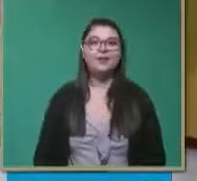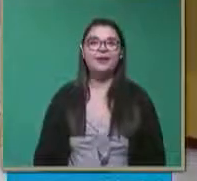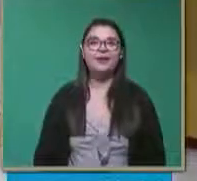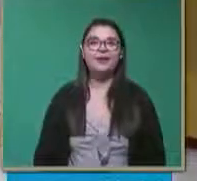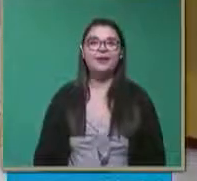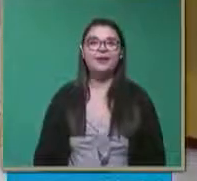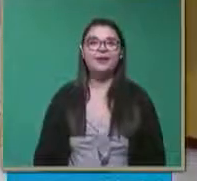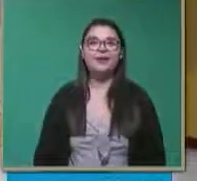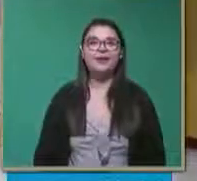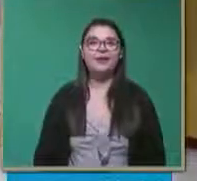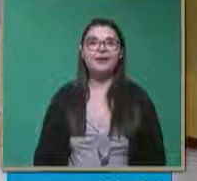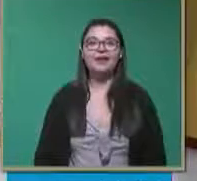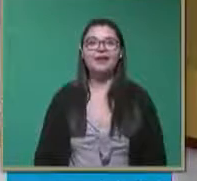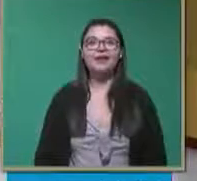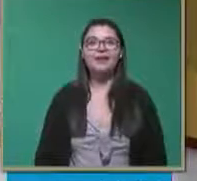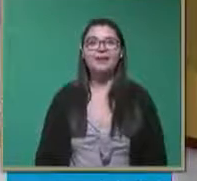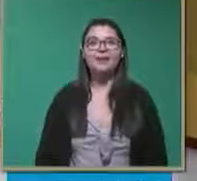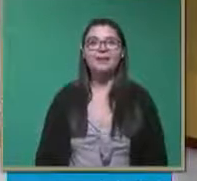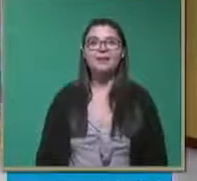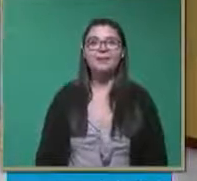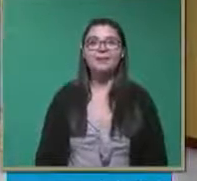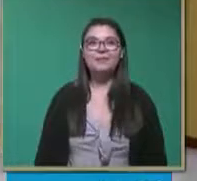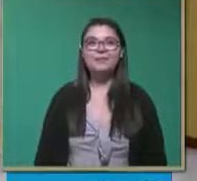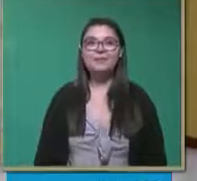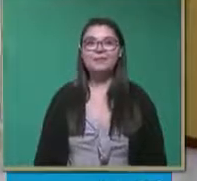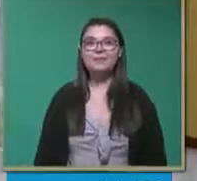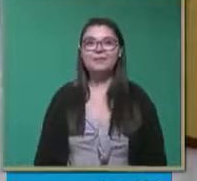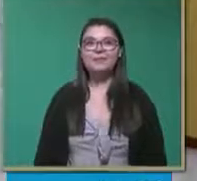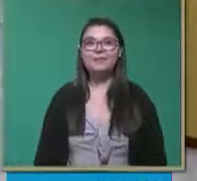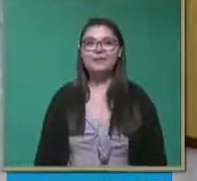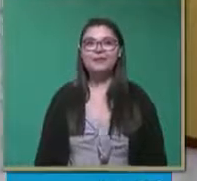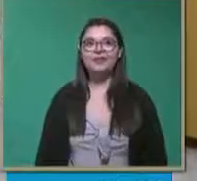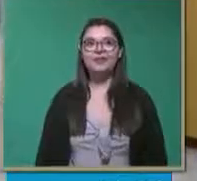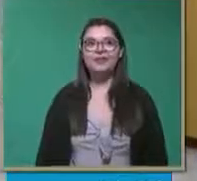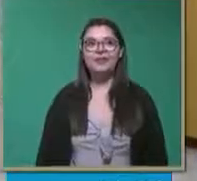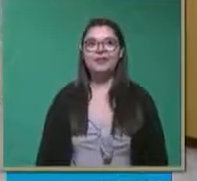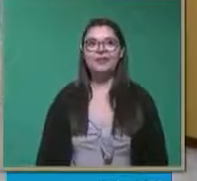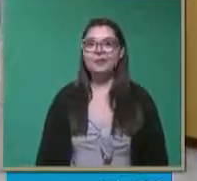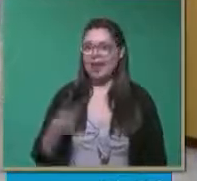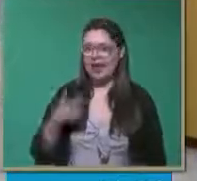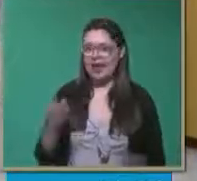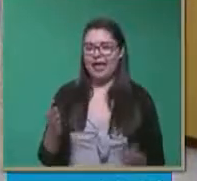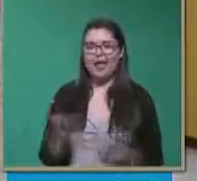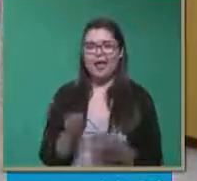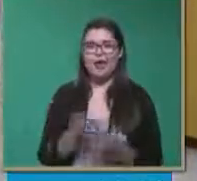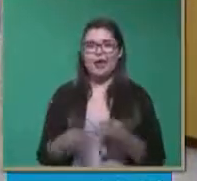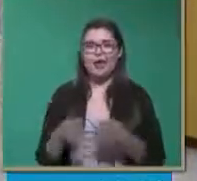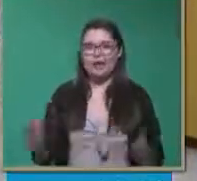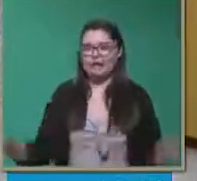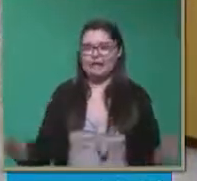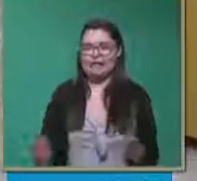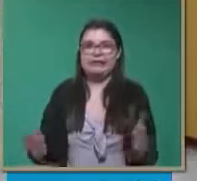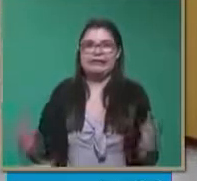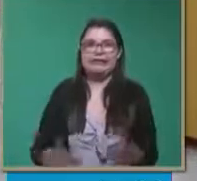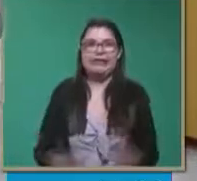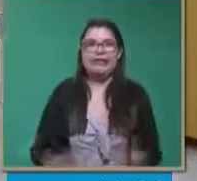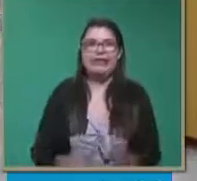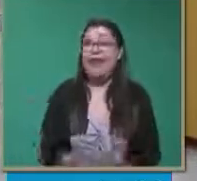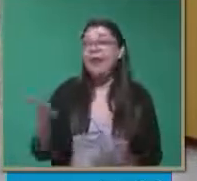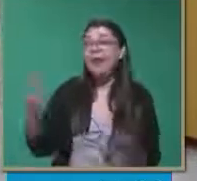sentada en su lugar. Y ¡excelente! Yo, nada más acérquenmelos. La cajita. A la maestra Yuli le vamos a dar 5 segundos.